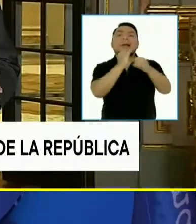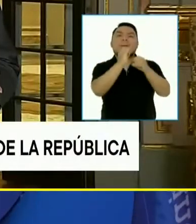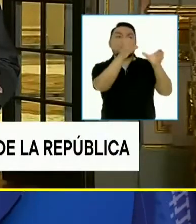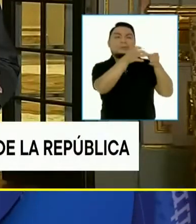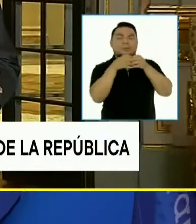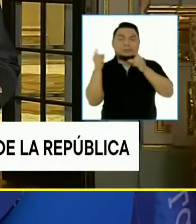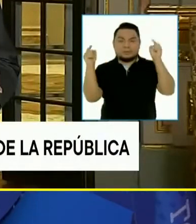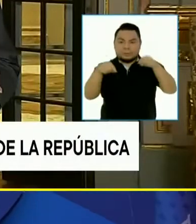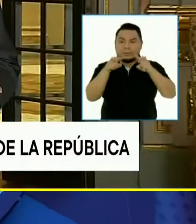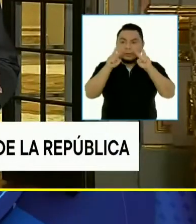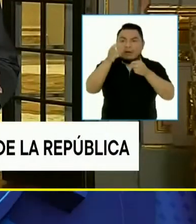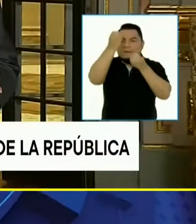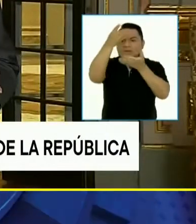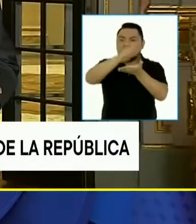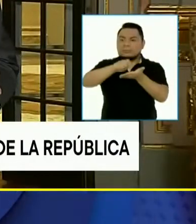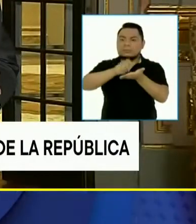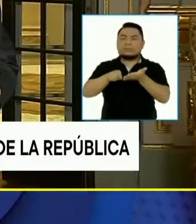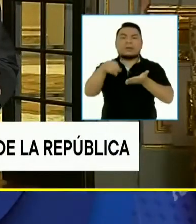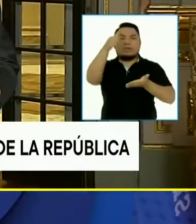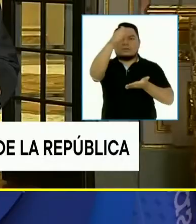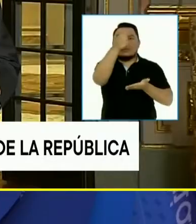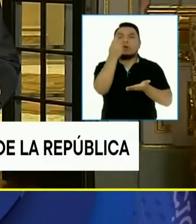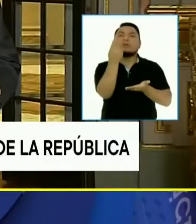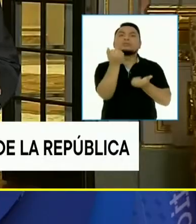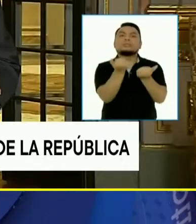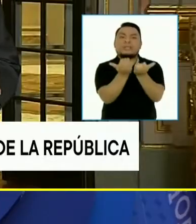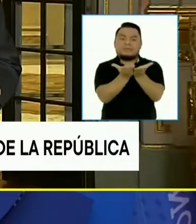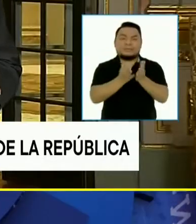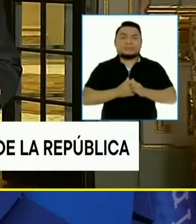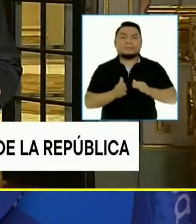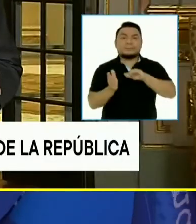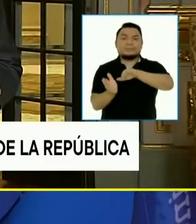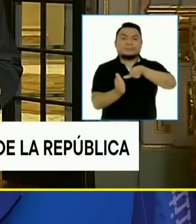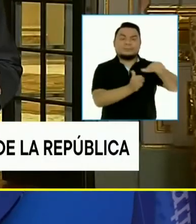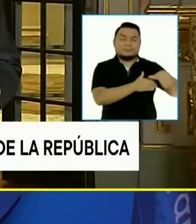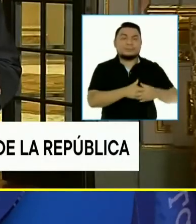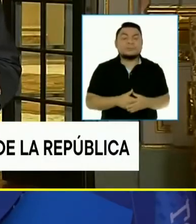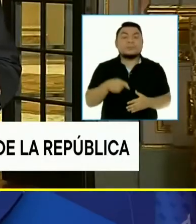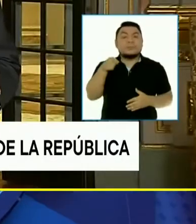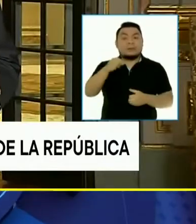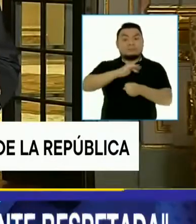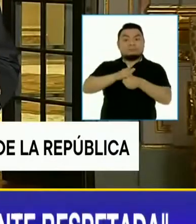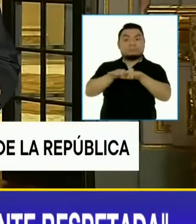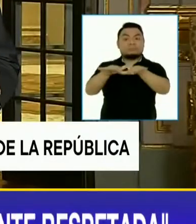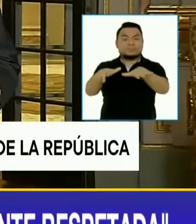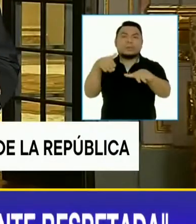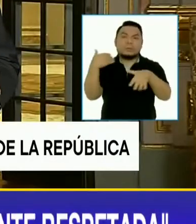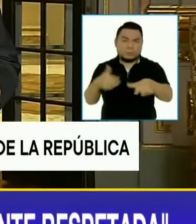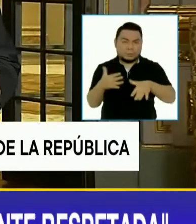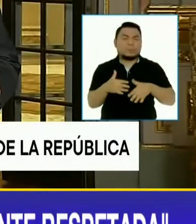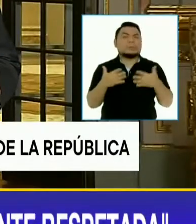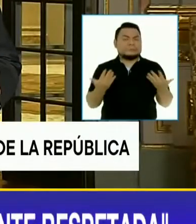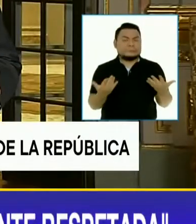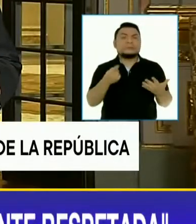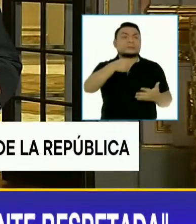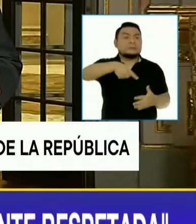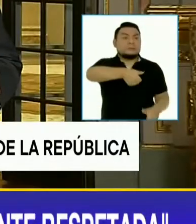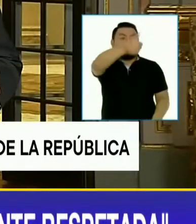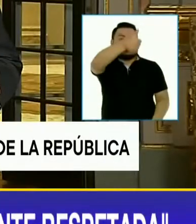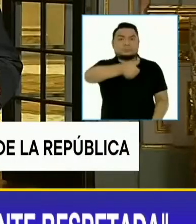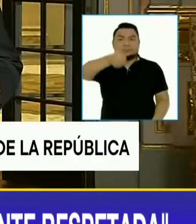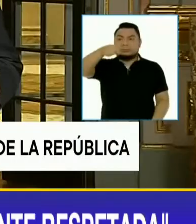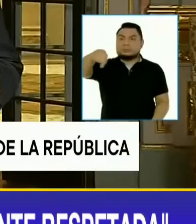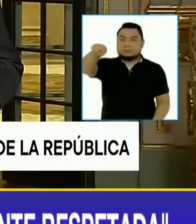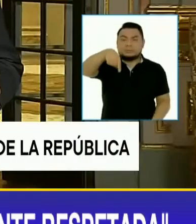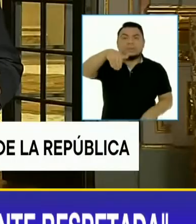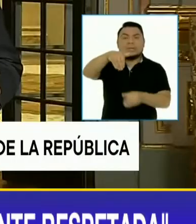presidente Francisco Sagasti, donde ha reiterado, reafirmado la garantía por parte del Ejecutivo de que se han organizado